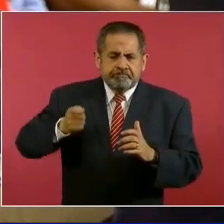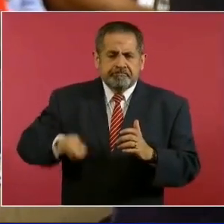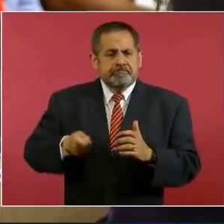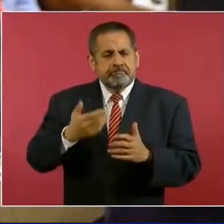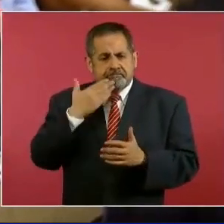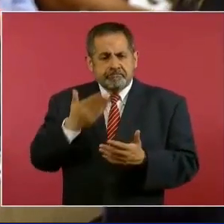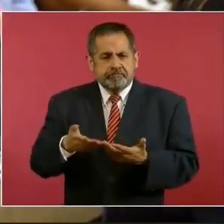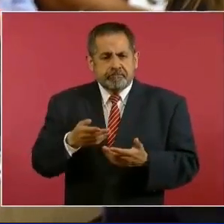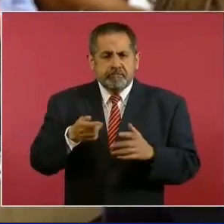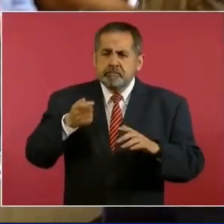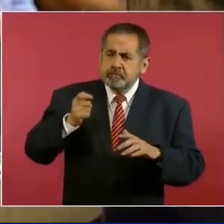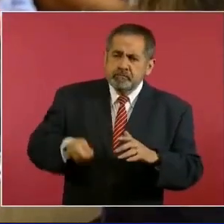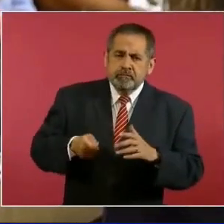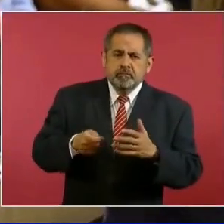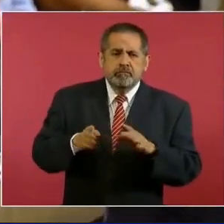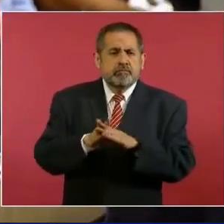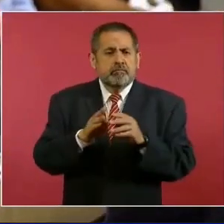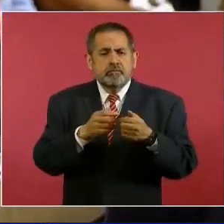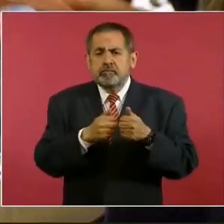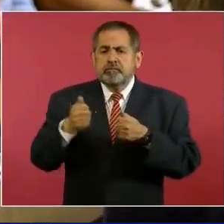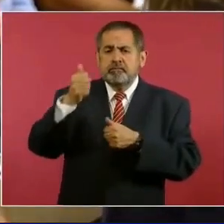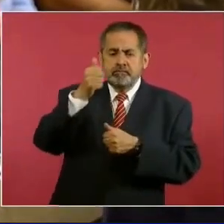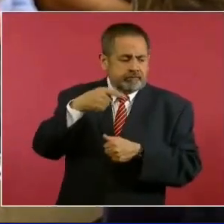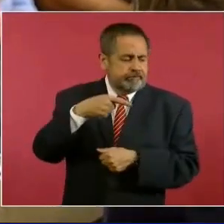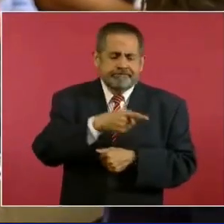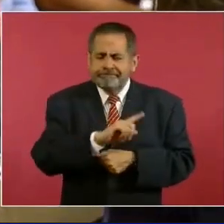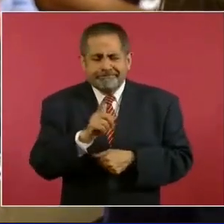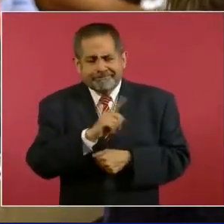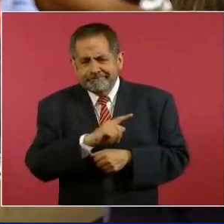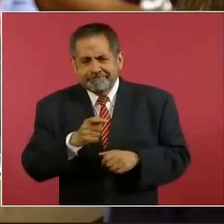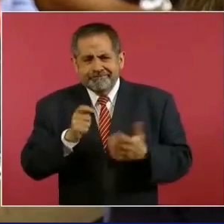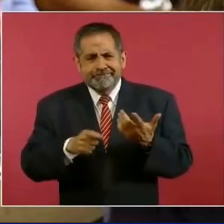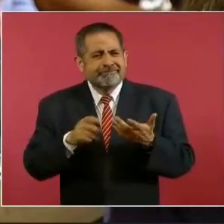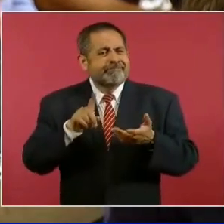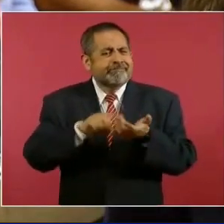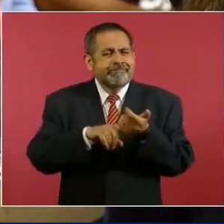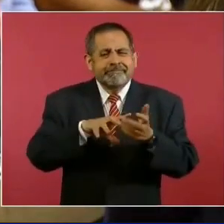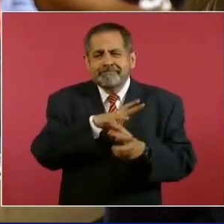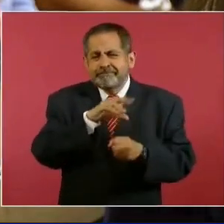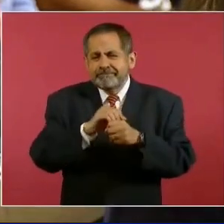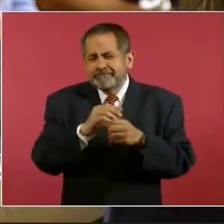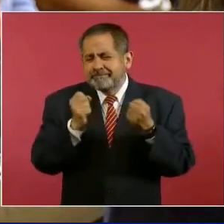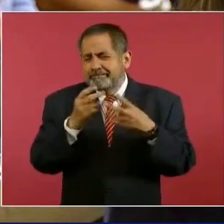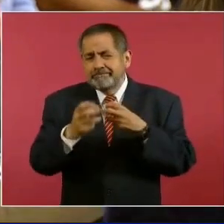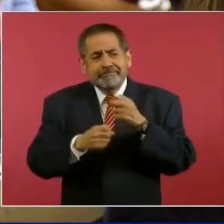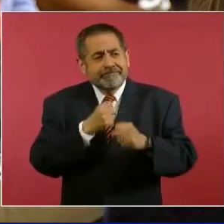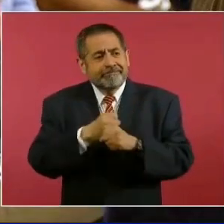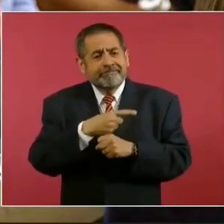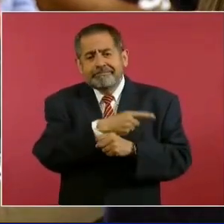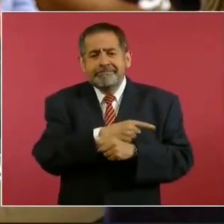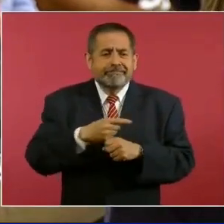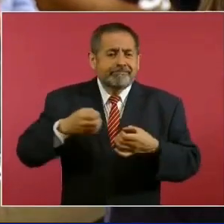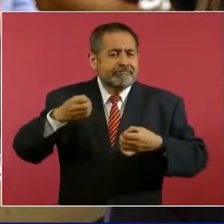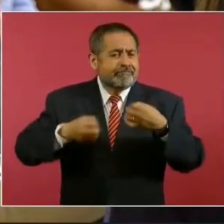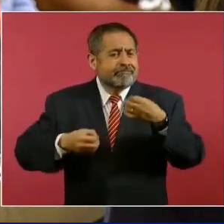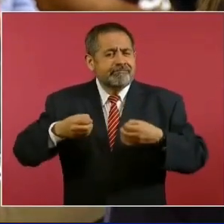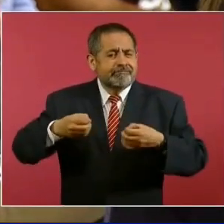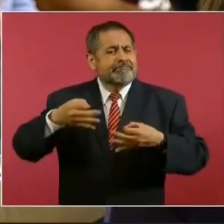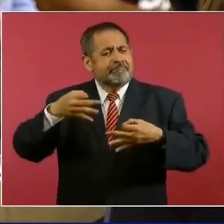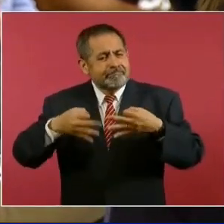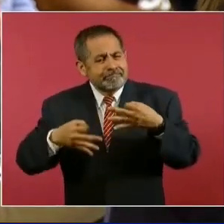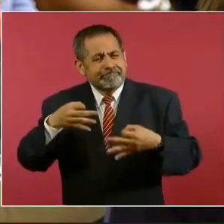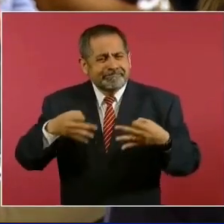sentencias le han revocado un tribunal colegiado, porque en ese laberinto son años que se pasan y